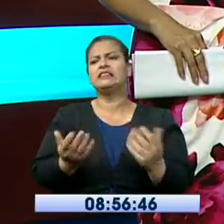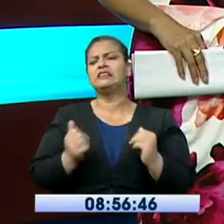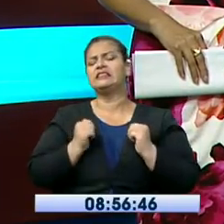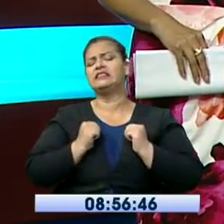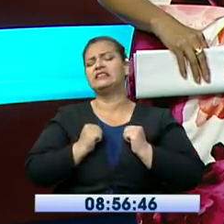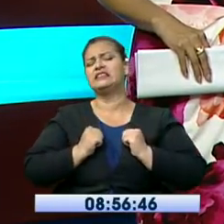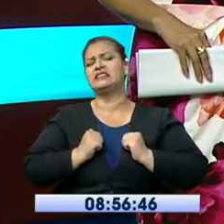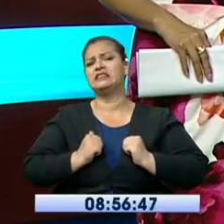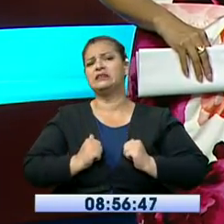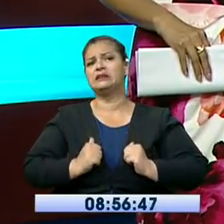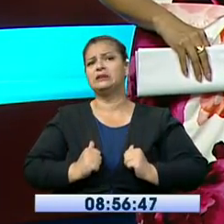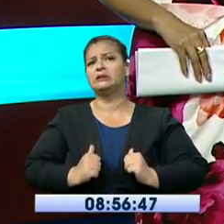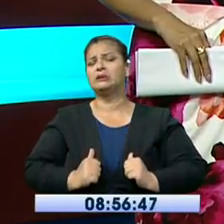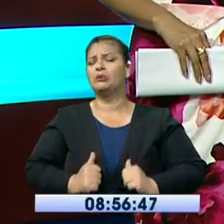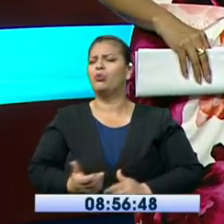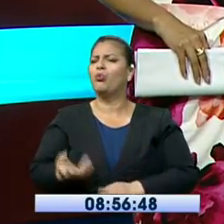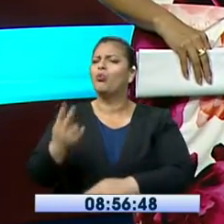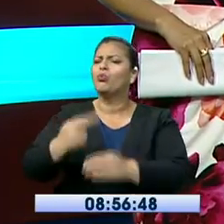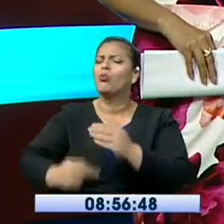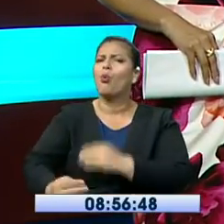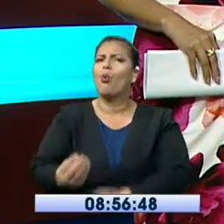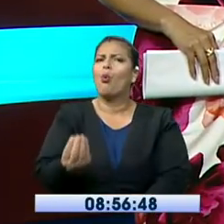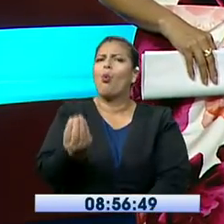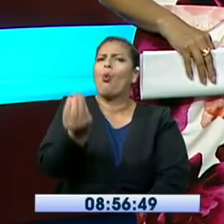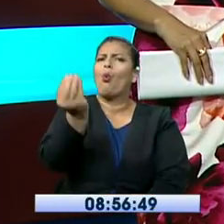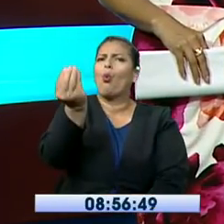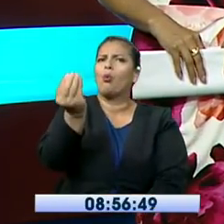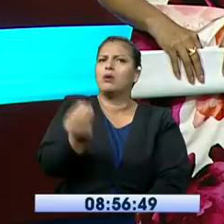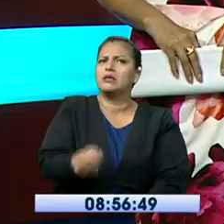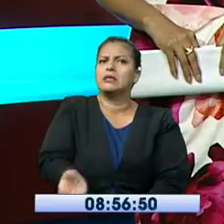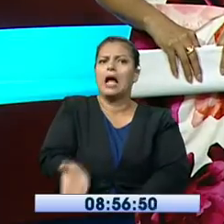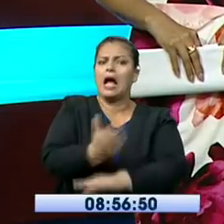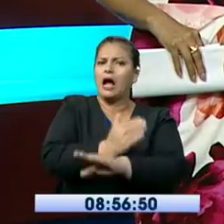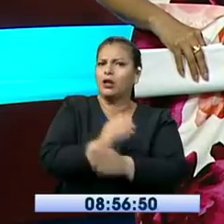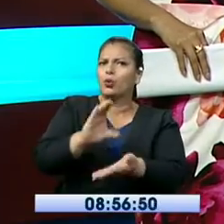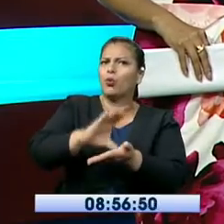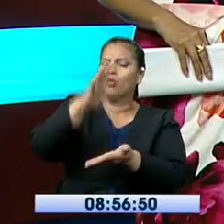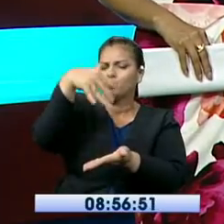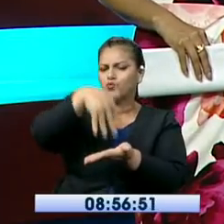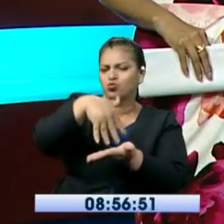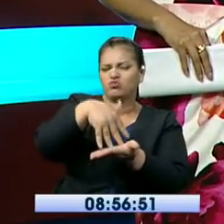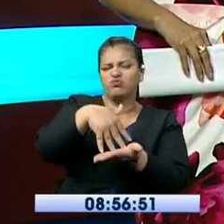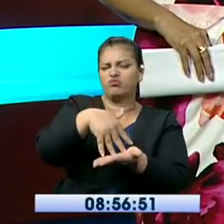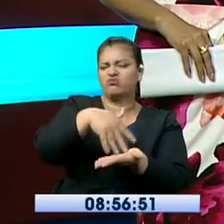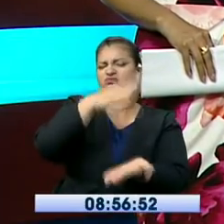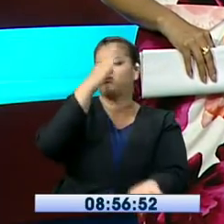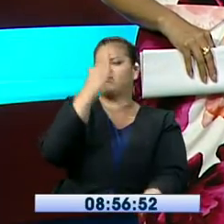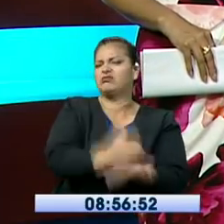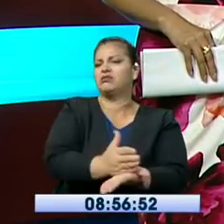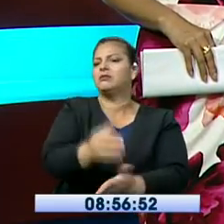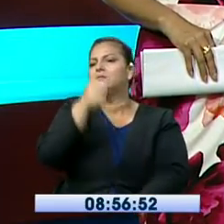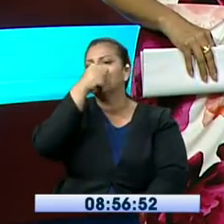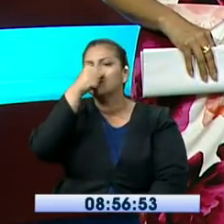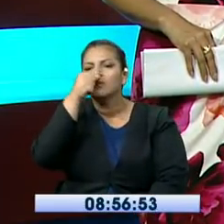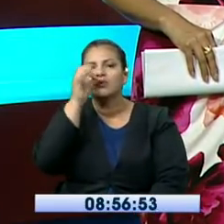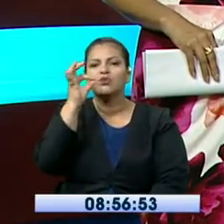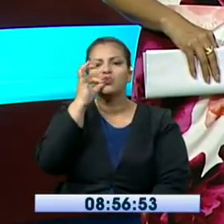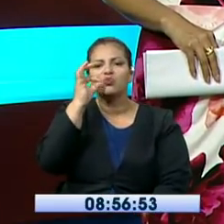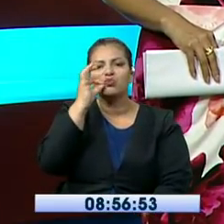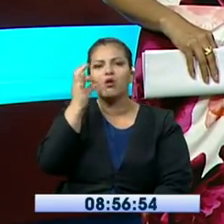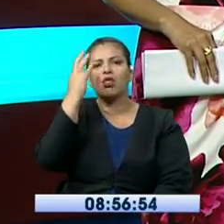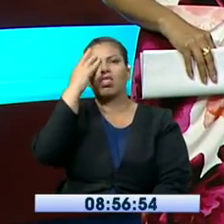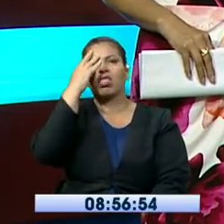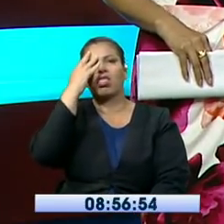los estudios y hasta faltarle el respeto a su mal de vigilia y esperada pide ayuda para que pueda